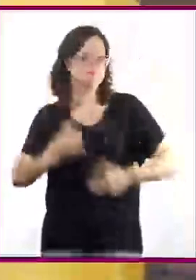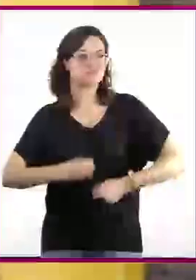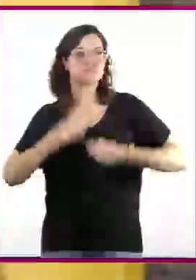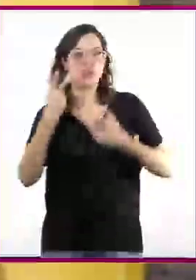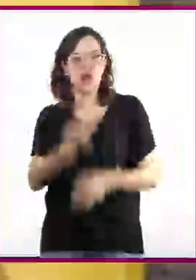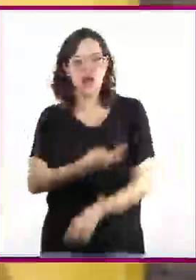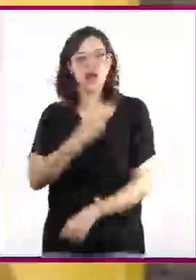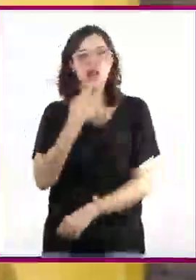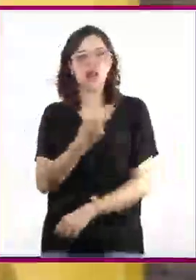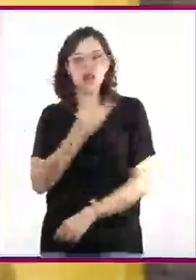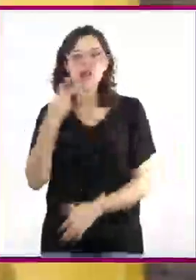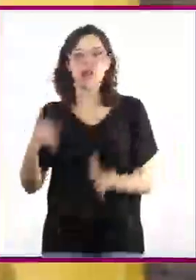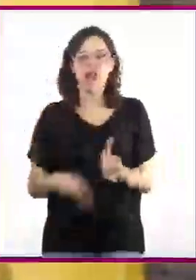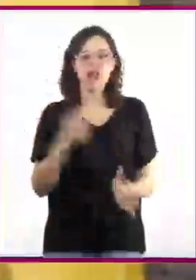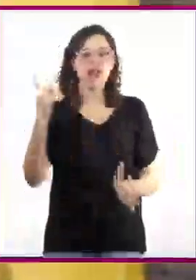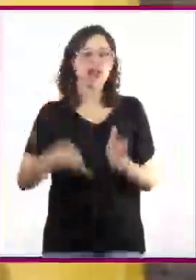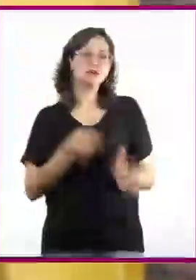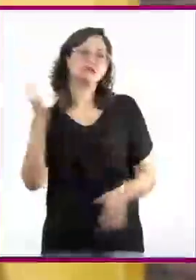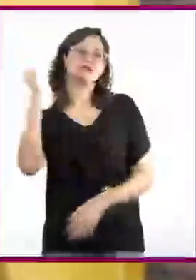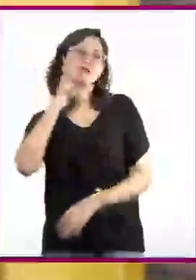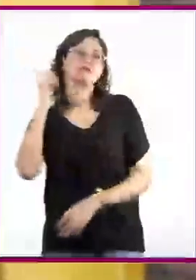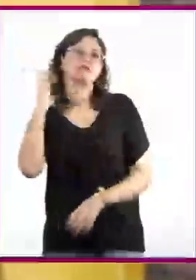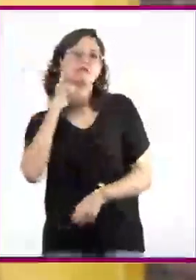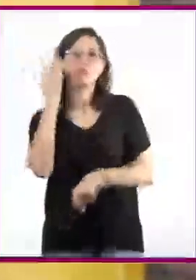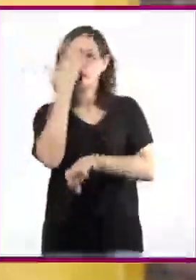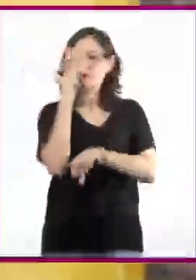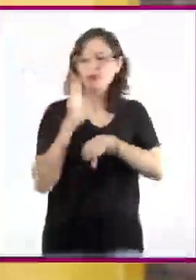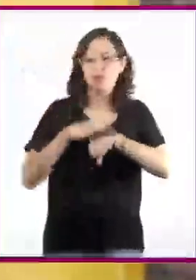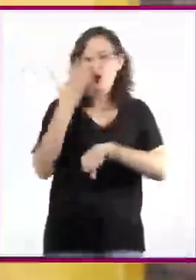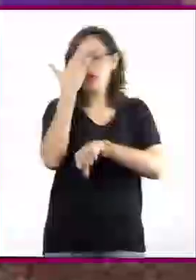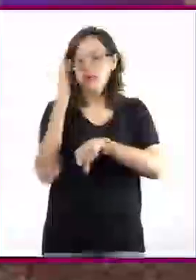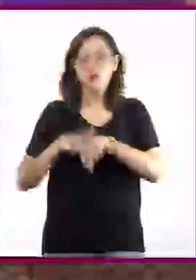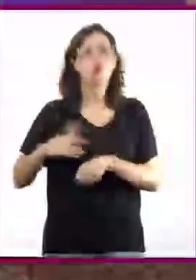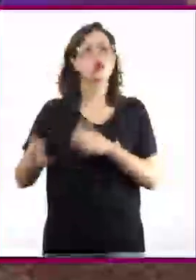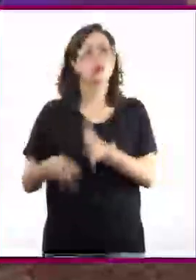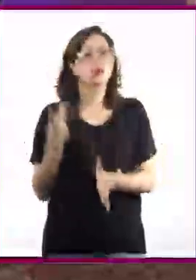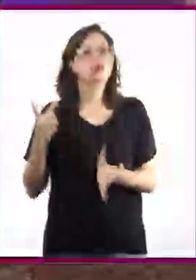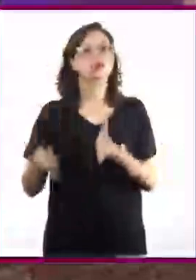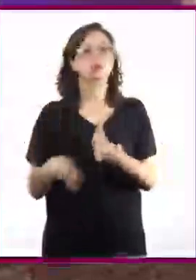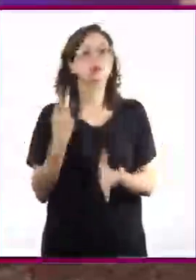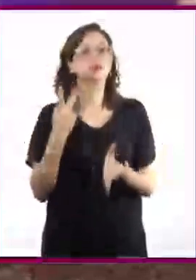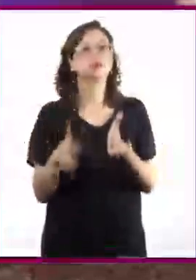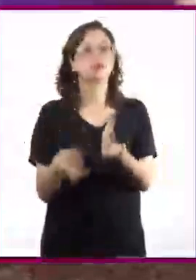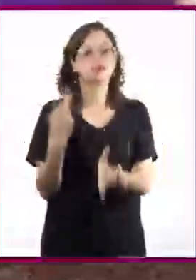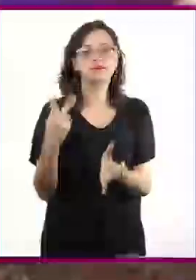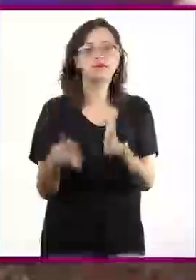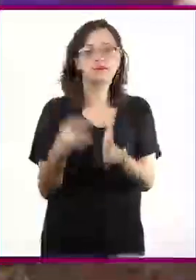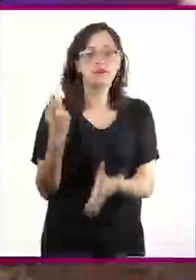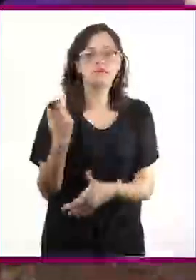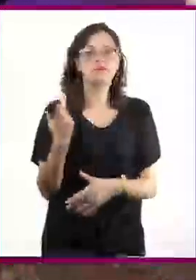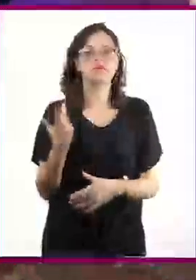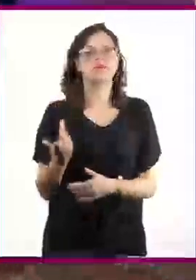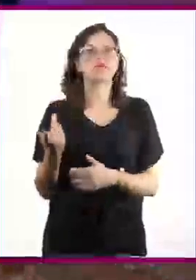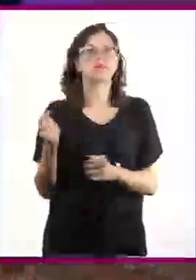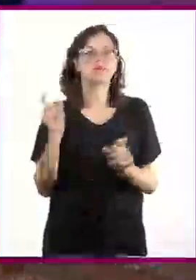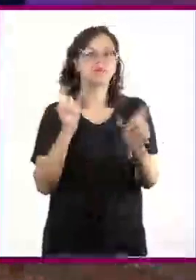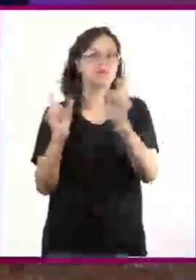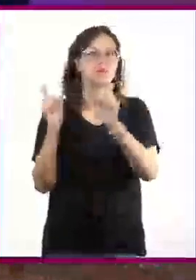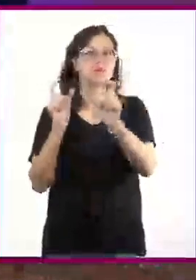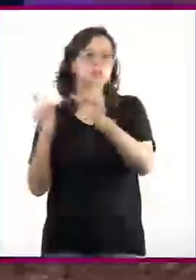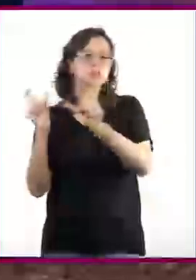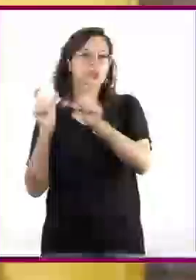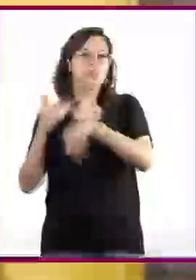memoria ciertas cosas y a través de los sonidos, de las repeticiones, de las consonancias, se nos